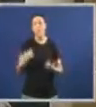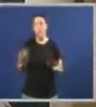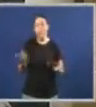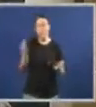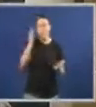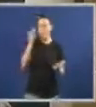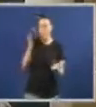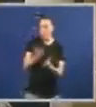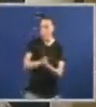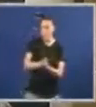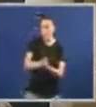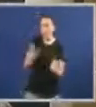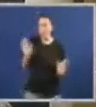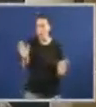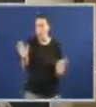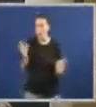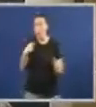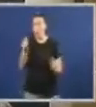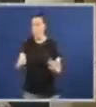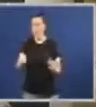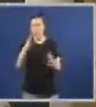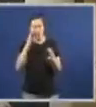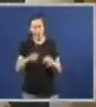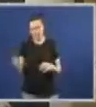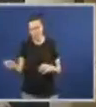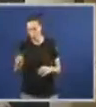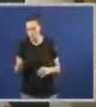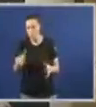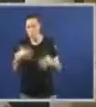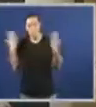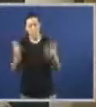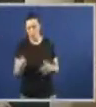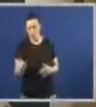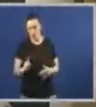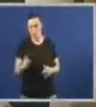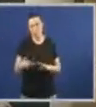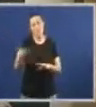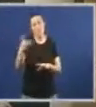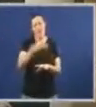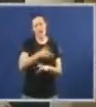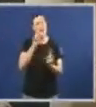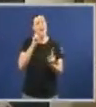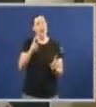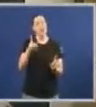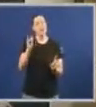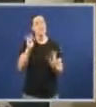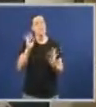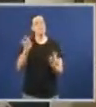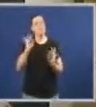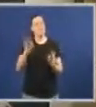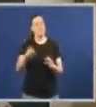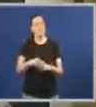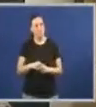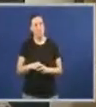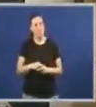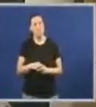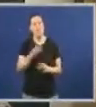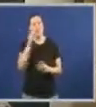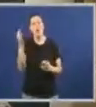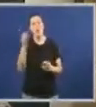morta, unha máis, unha máis, cando non o son Hai causas concretas de que pasen estas cuestións e hai que